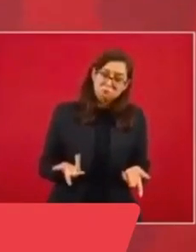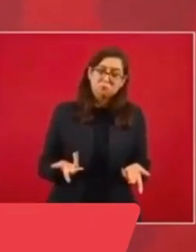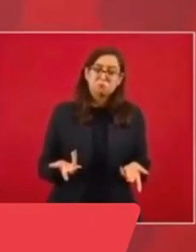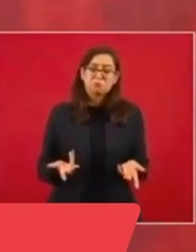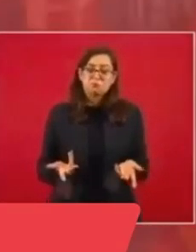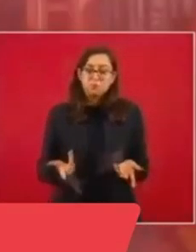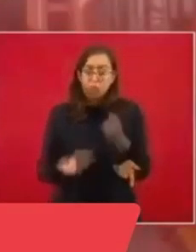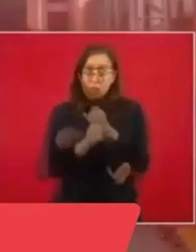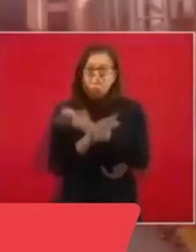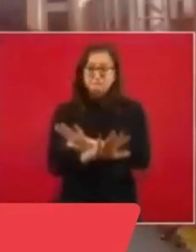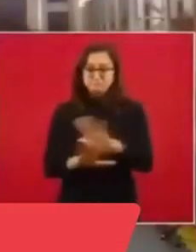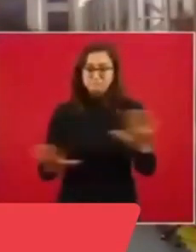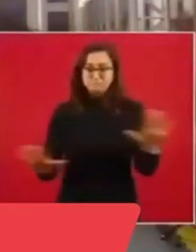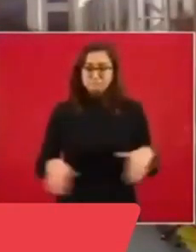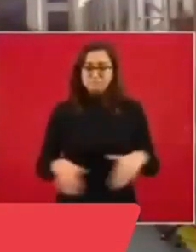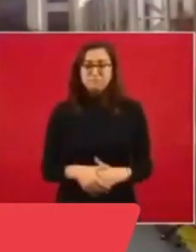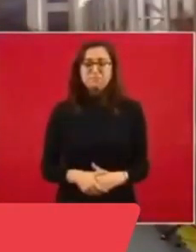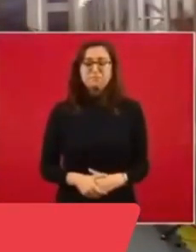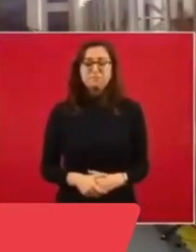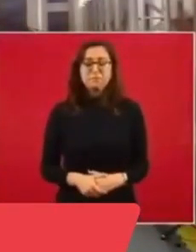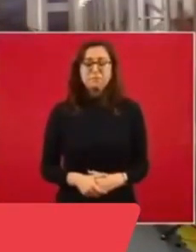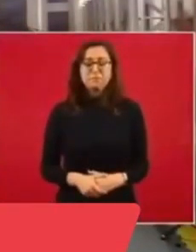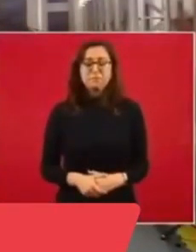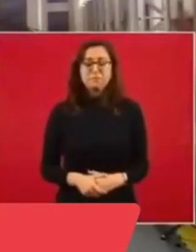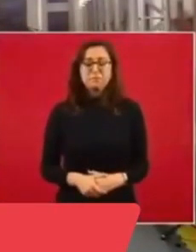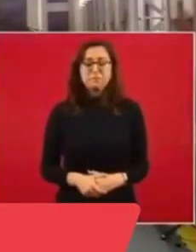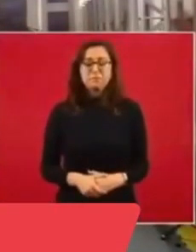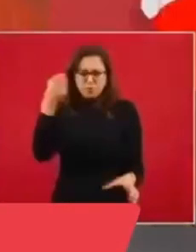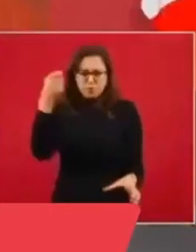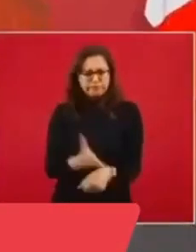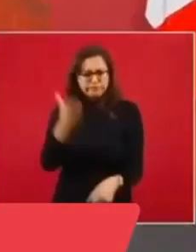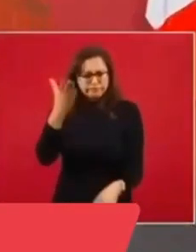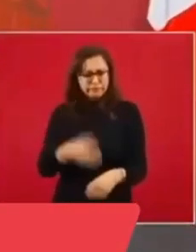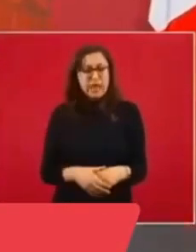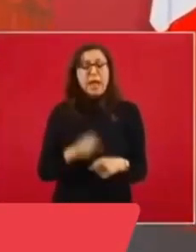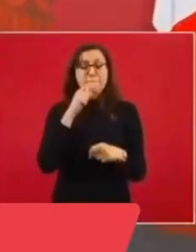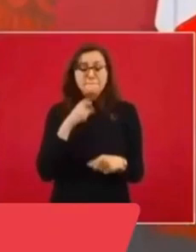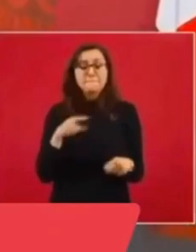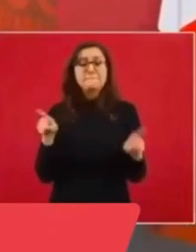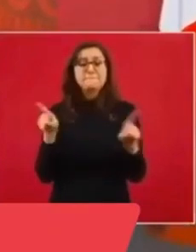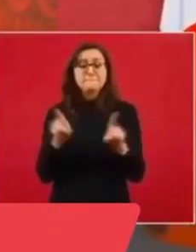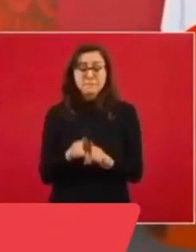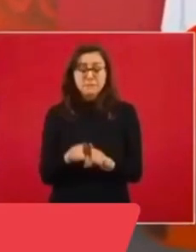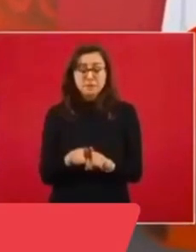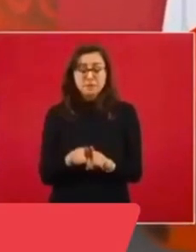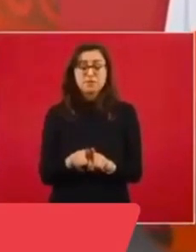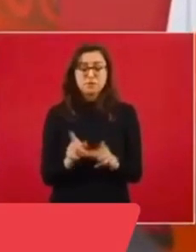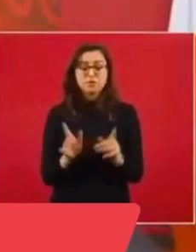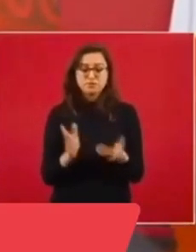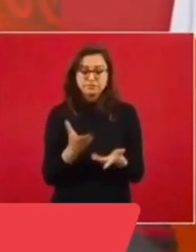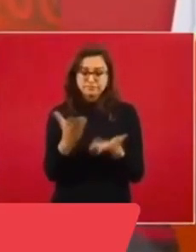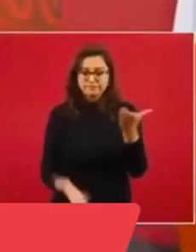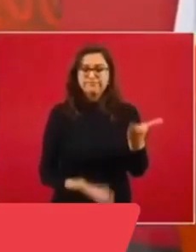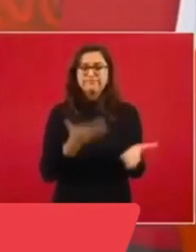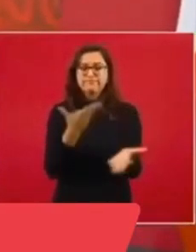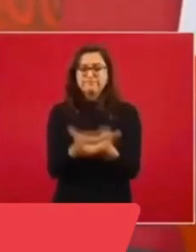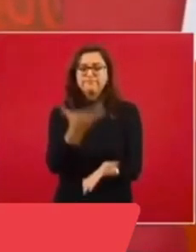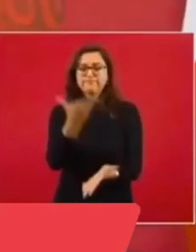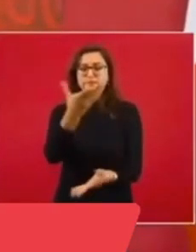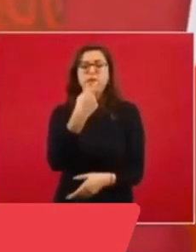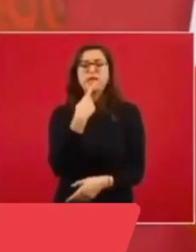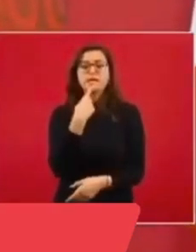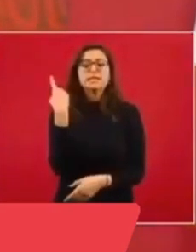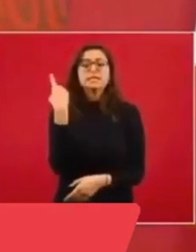del velo de jesús lo dejas aranguren tito es que si está mitad luego estudió economía dice no no lo sé